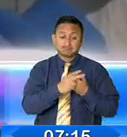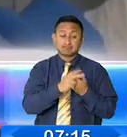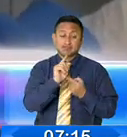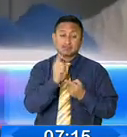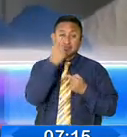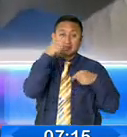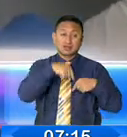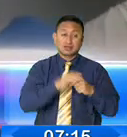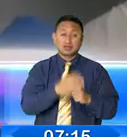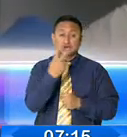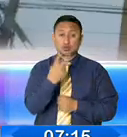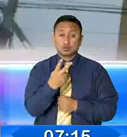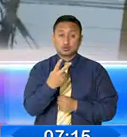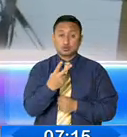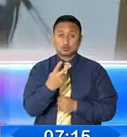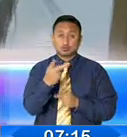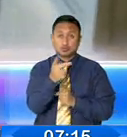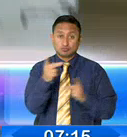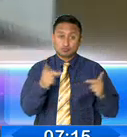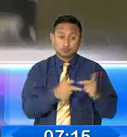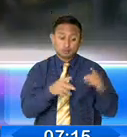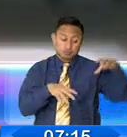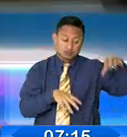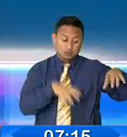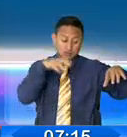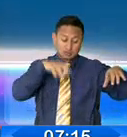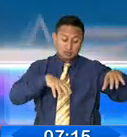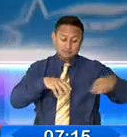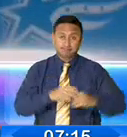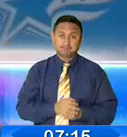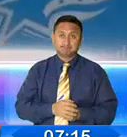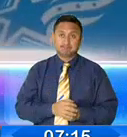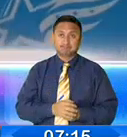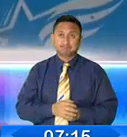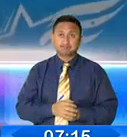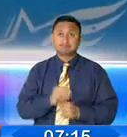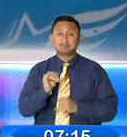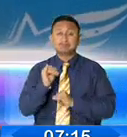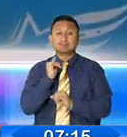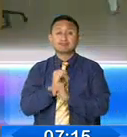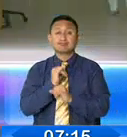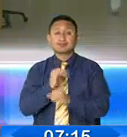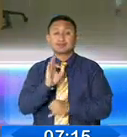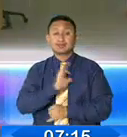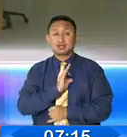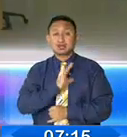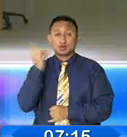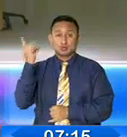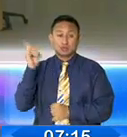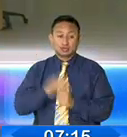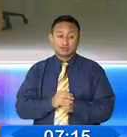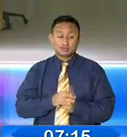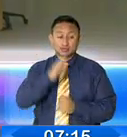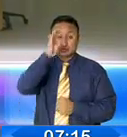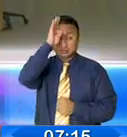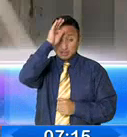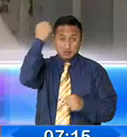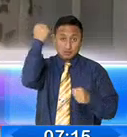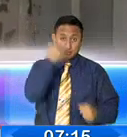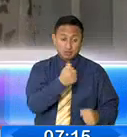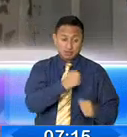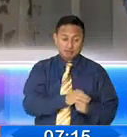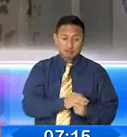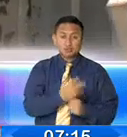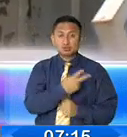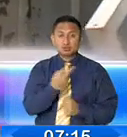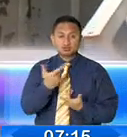en 2 puntos habilitados por el municipio de Guayaquil, en el Instituto Técnico Bolivariano y el Hospital de Solca, por lo que se ultimaron los